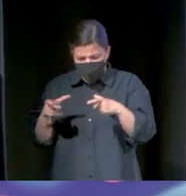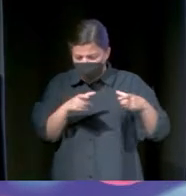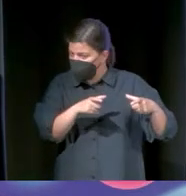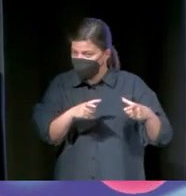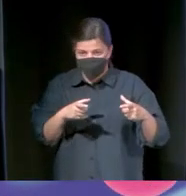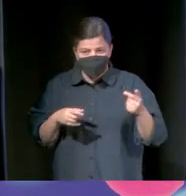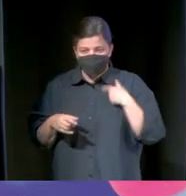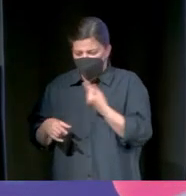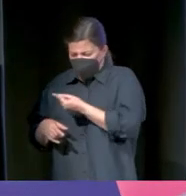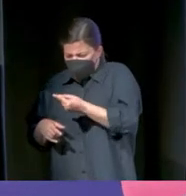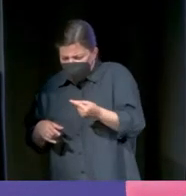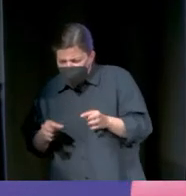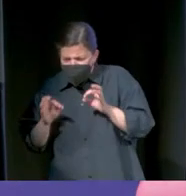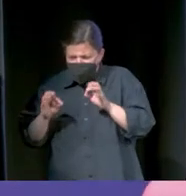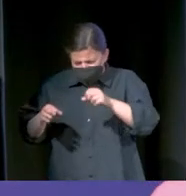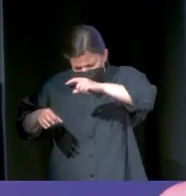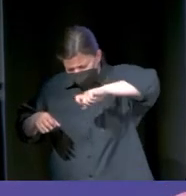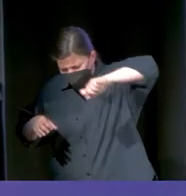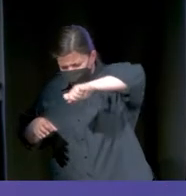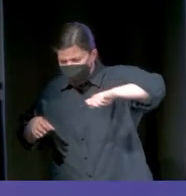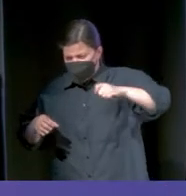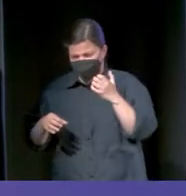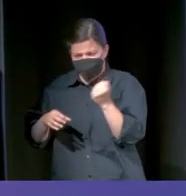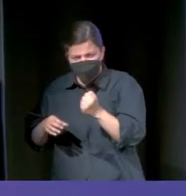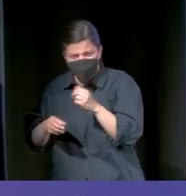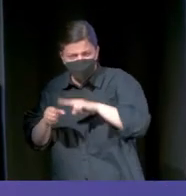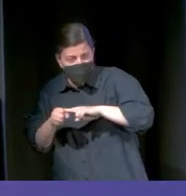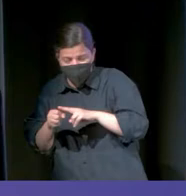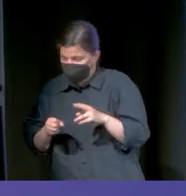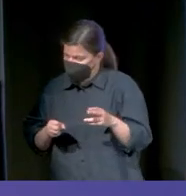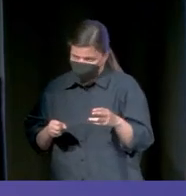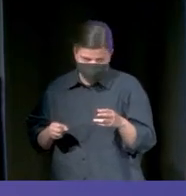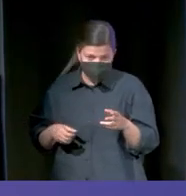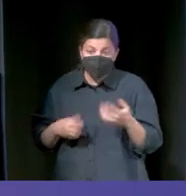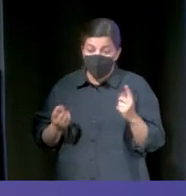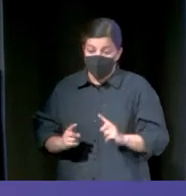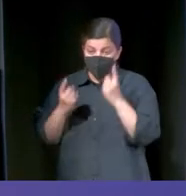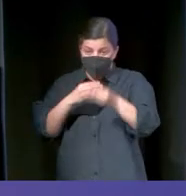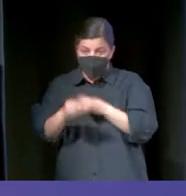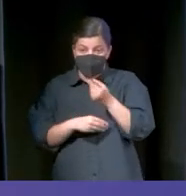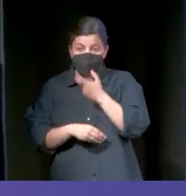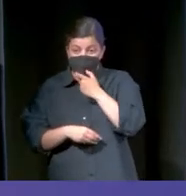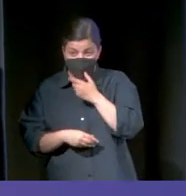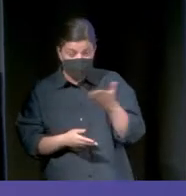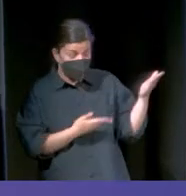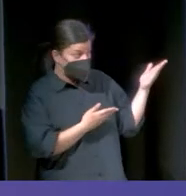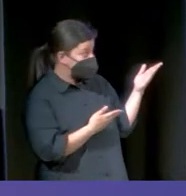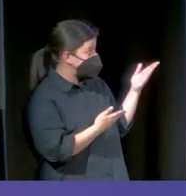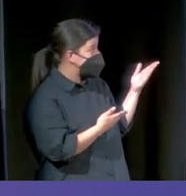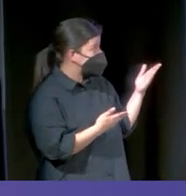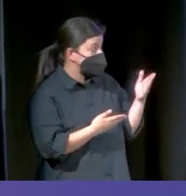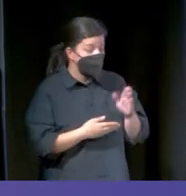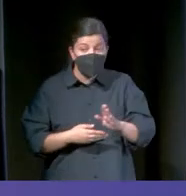movida de ésta de dibujar luego ahí con un ketchup y ponerlo no se verá bien entonces bueno lo primero que hice fueron estas galletitas que mi madre